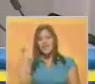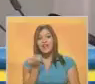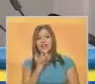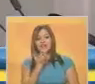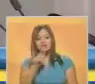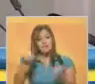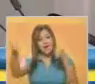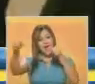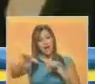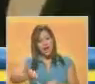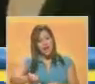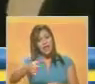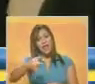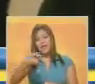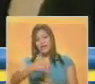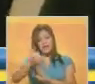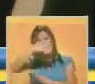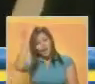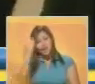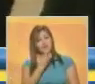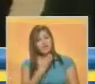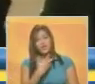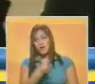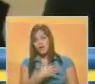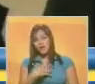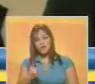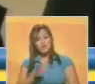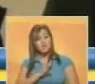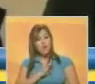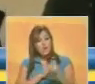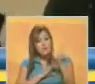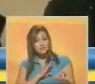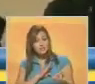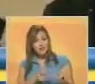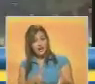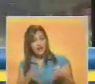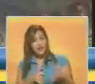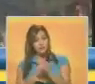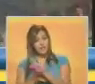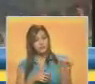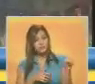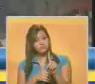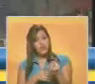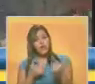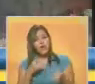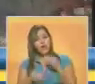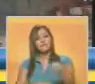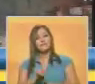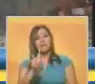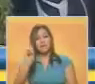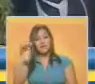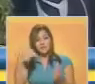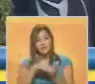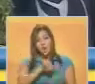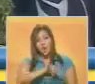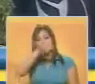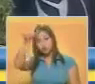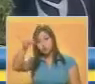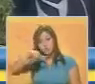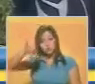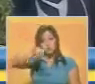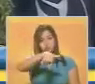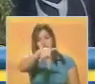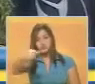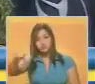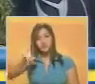y que el líder libio no podrá ganar la batalla contra sus propios ciudadanos la otan ha efectuado 20.000 vuelos sobre libia que